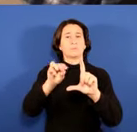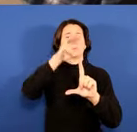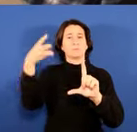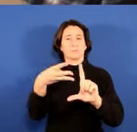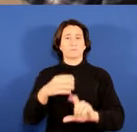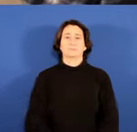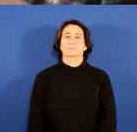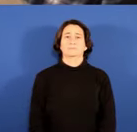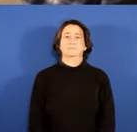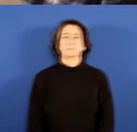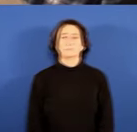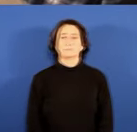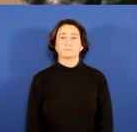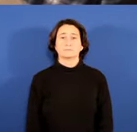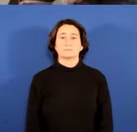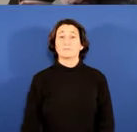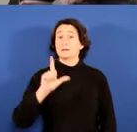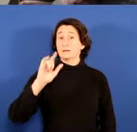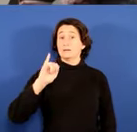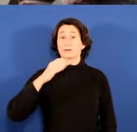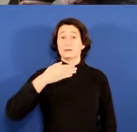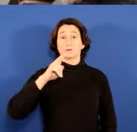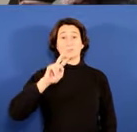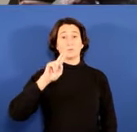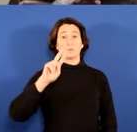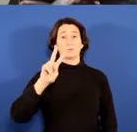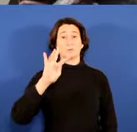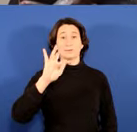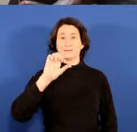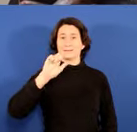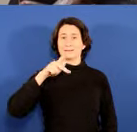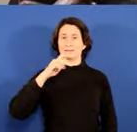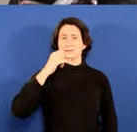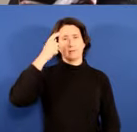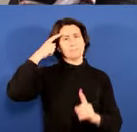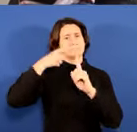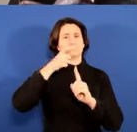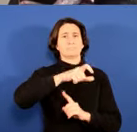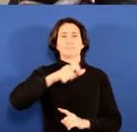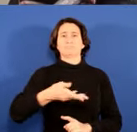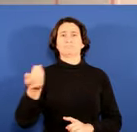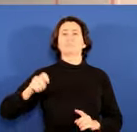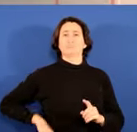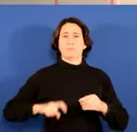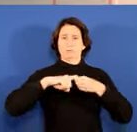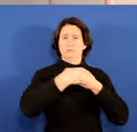Ivonne Idoyaga, Fernando Juárez, Kepa Murua y Flavia Compani. El día 14 es el turno